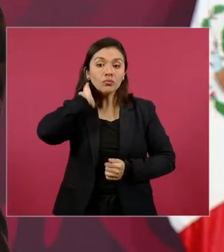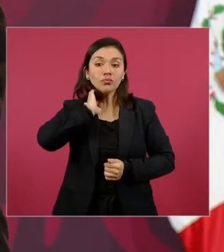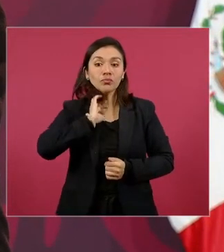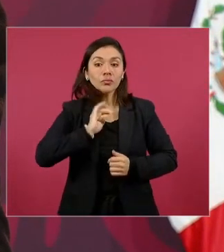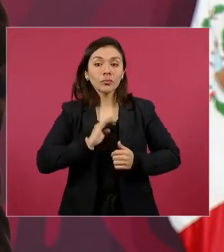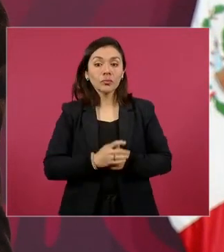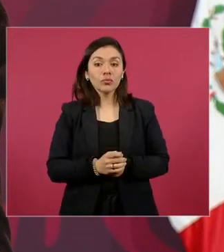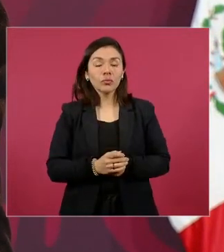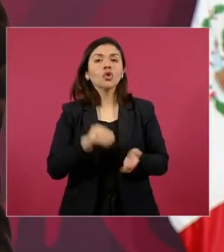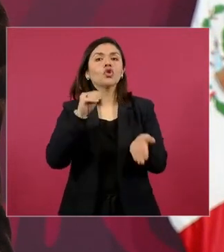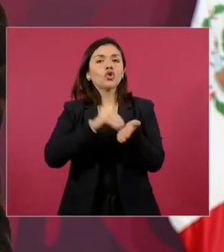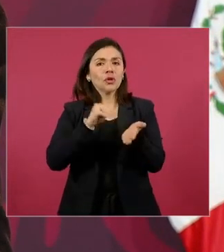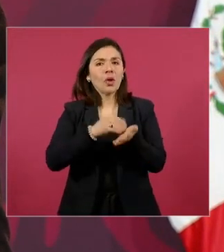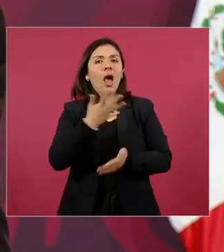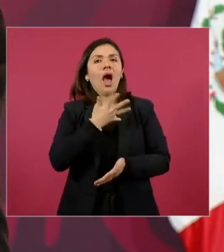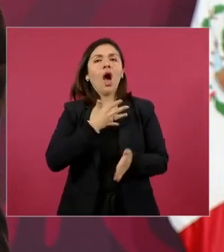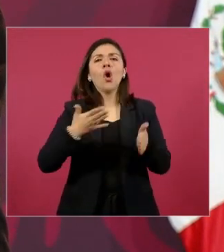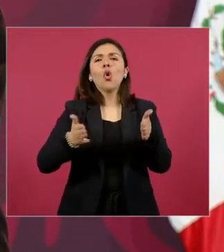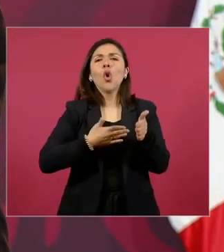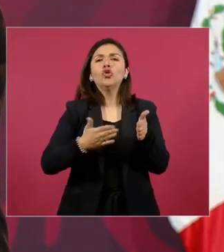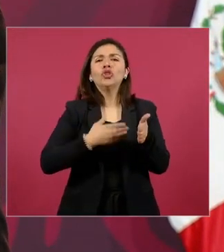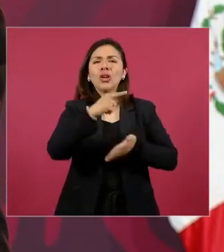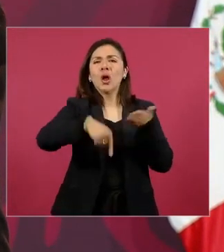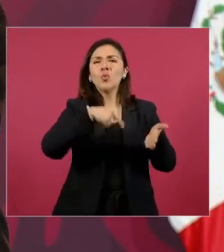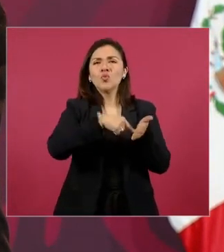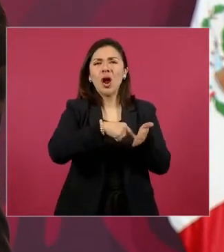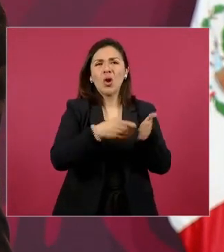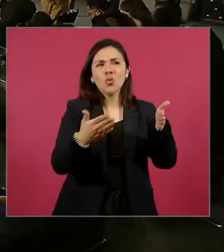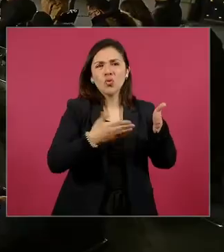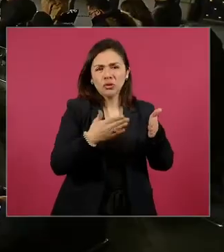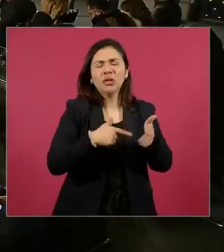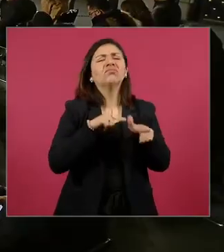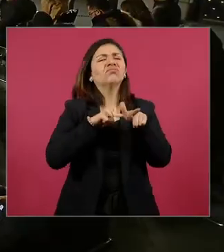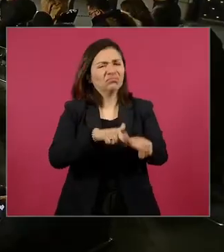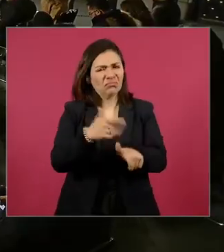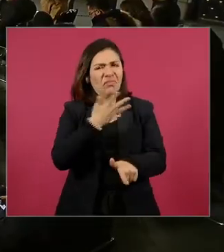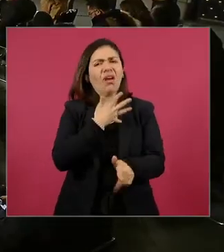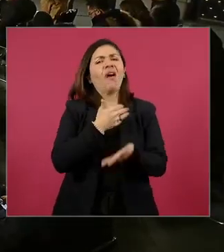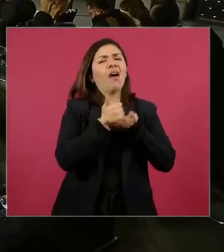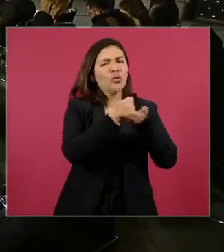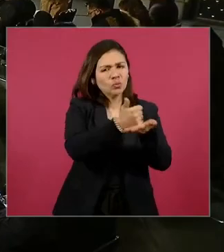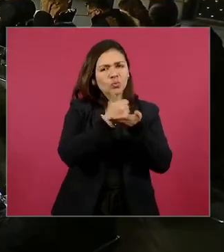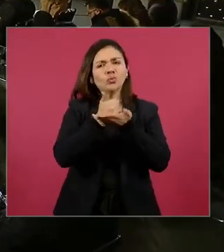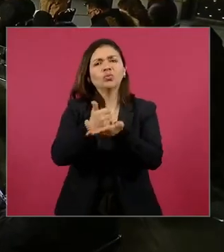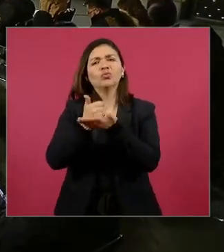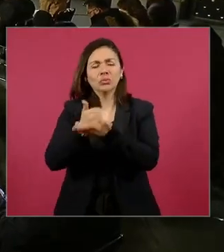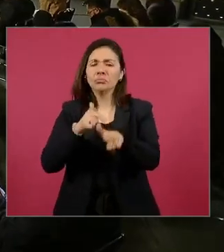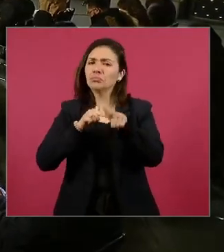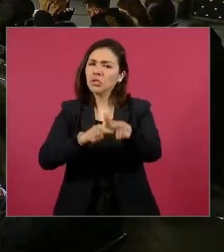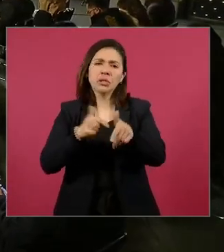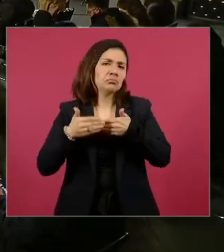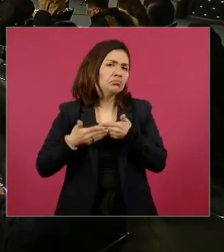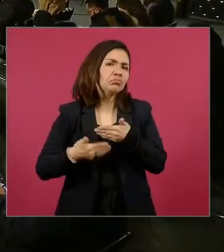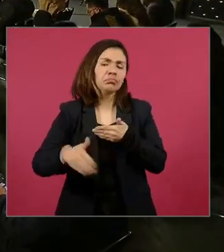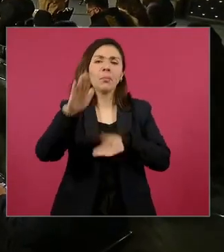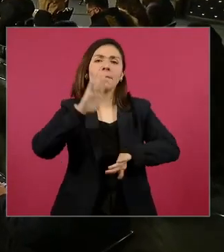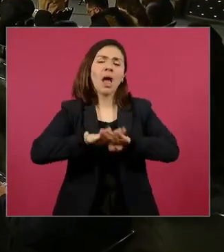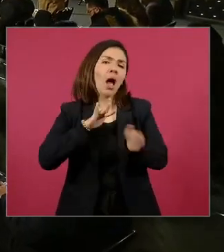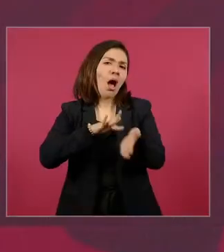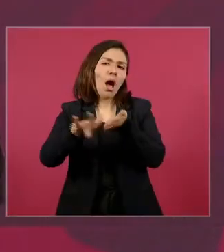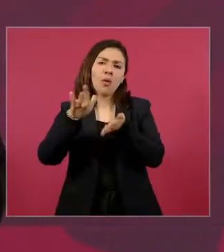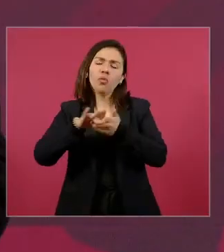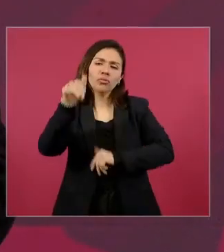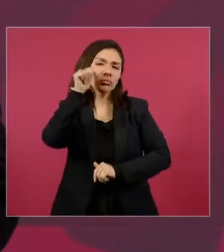siguen funcionando las cocinas, se sigue ayudando y se va a seguir apoyando